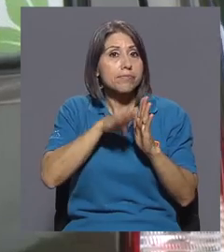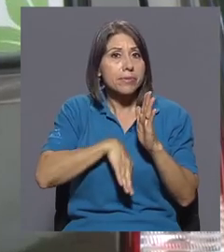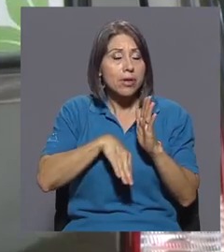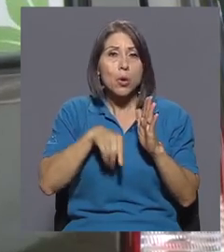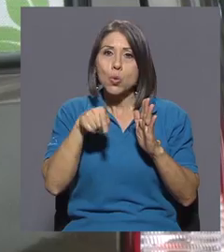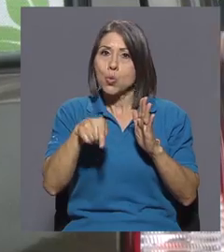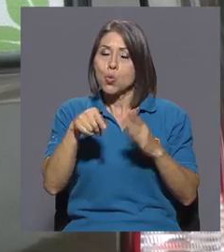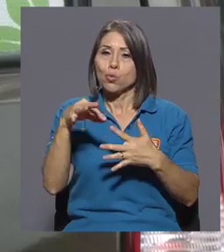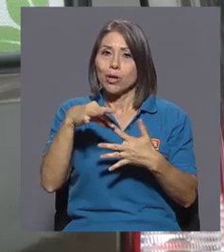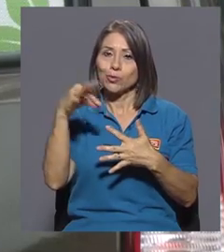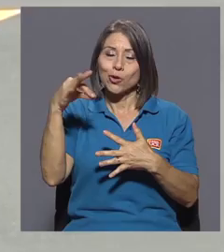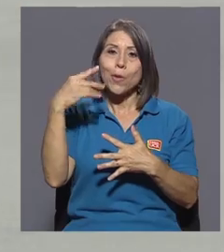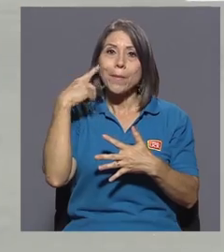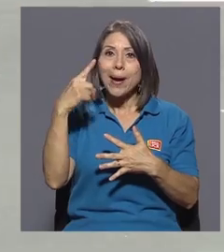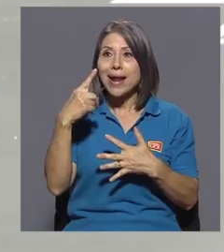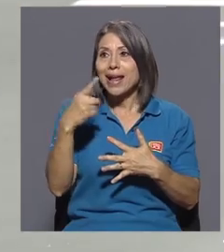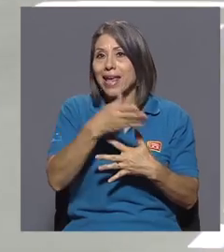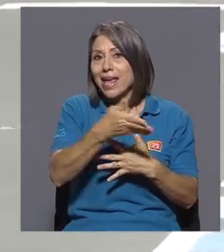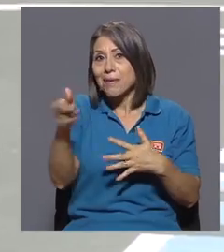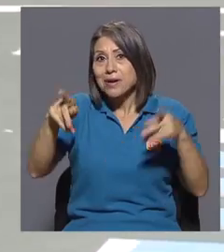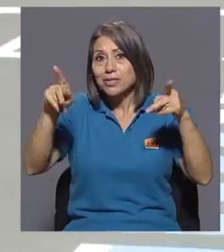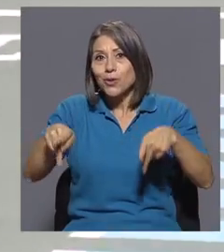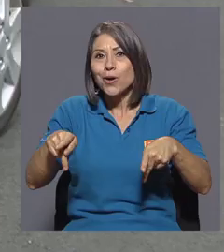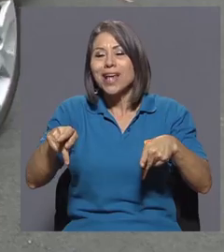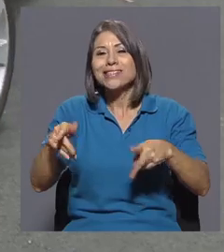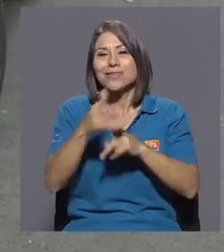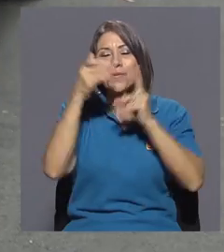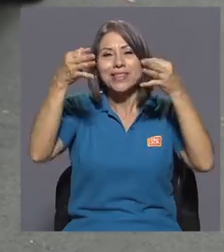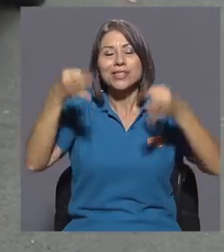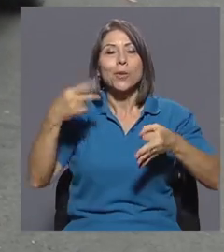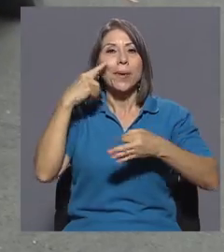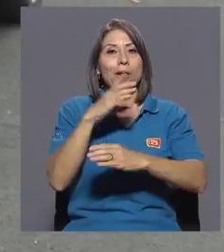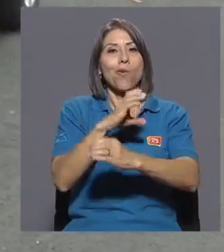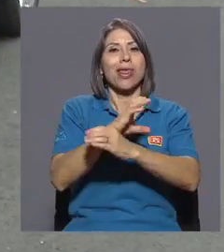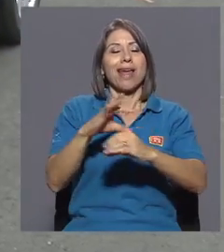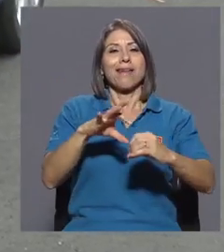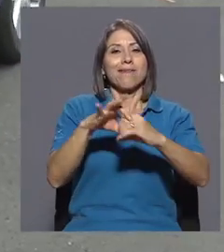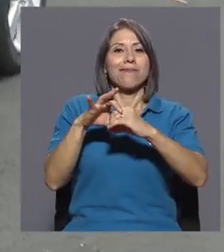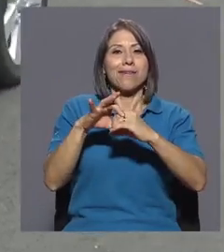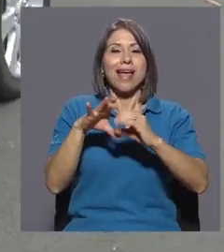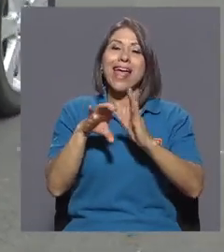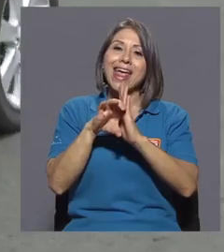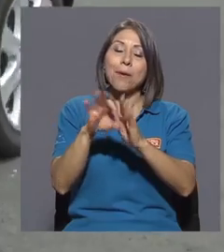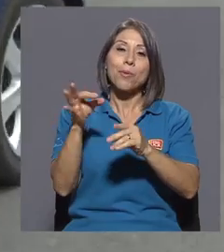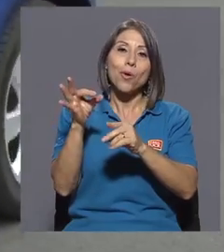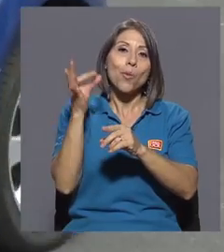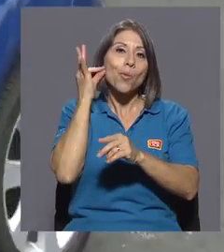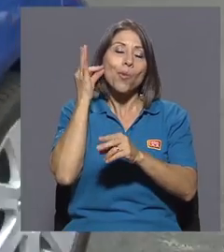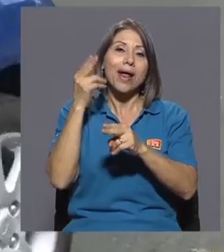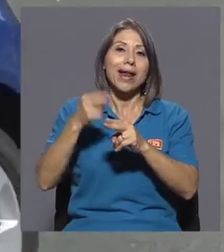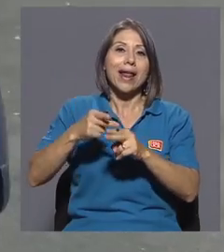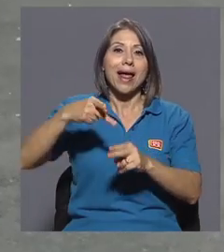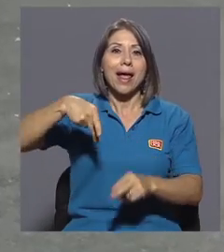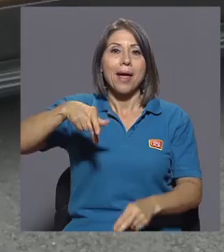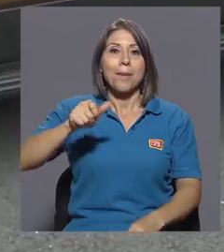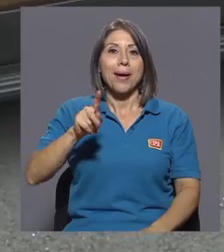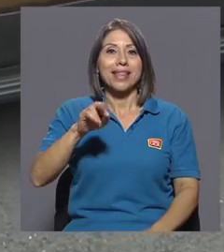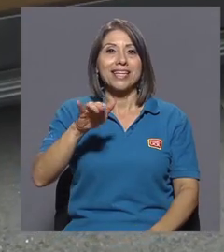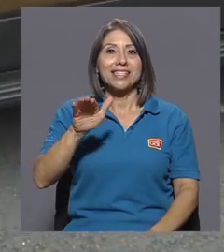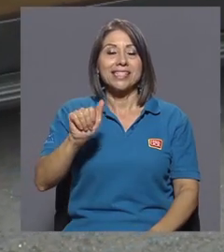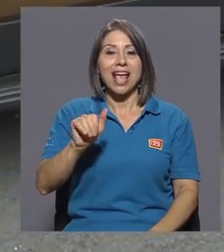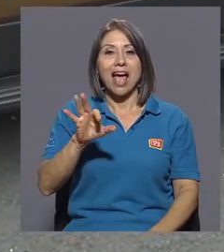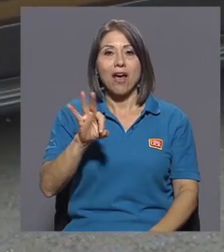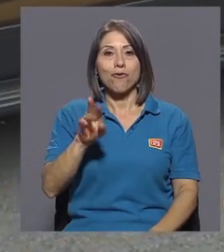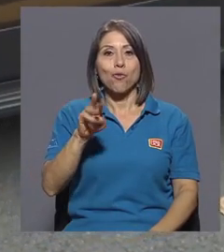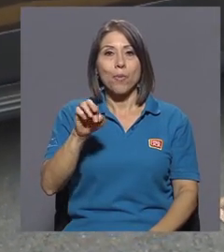una opción por la que muchos optan para cuidar la madre tierra, como doña Patricia Fumero. Este carrito tiene alrededor